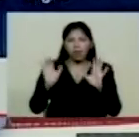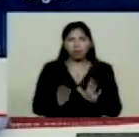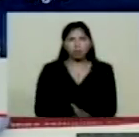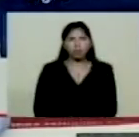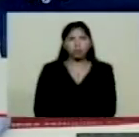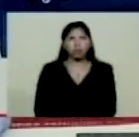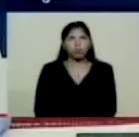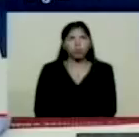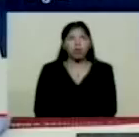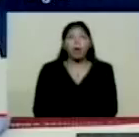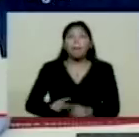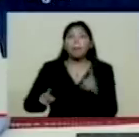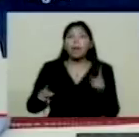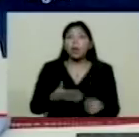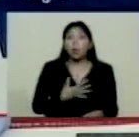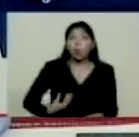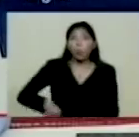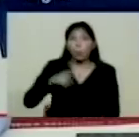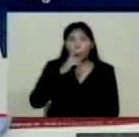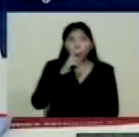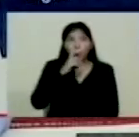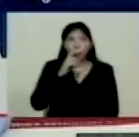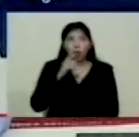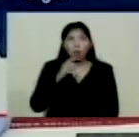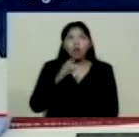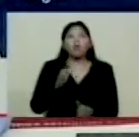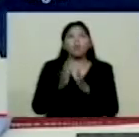El presidente Maduro lo que está proponiendo es que se vuelvan a contar las papeletas.